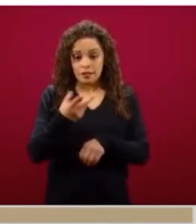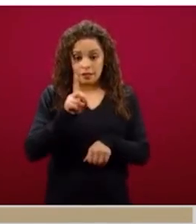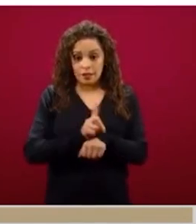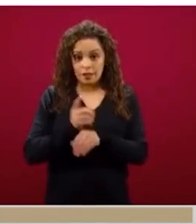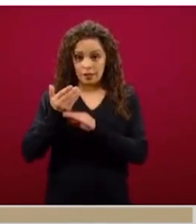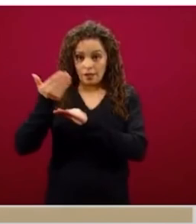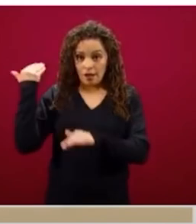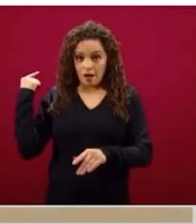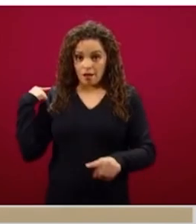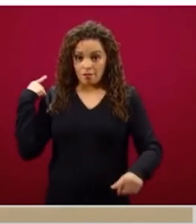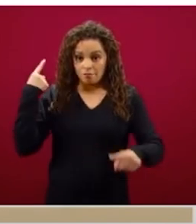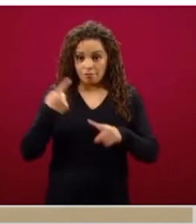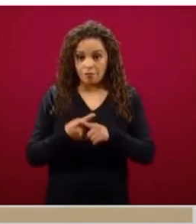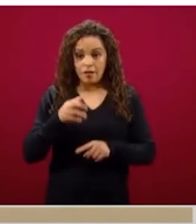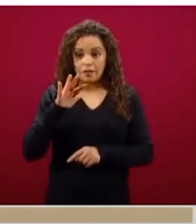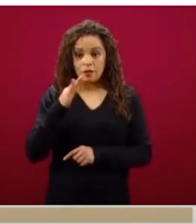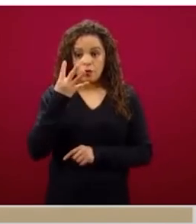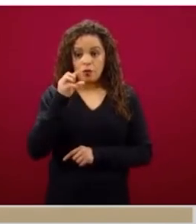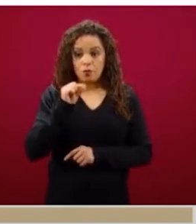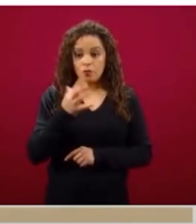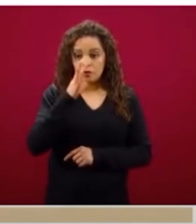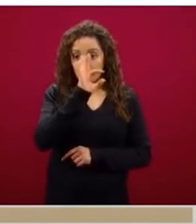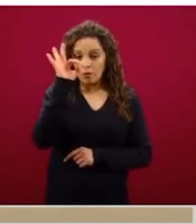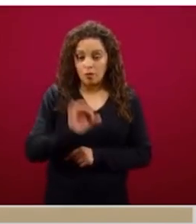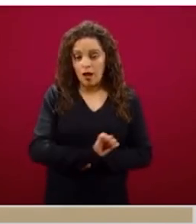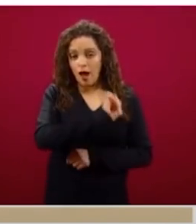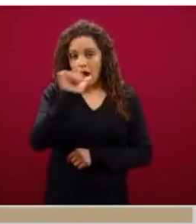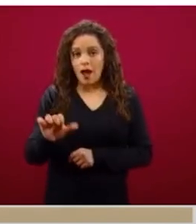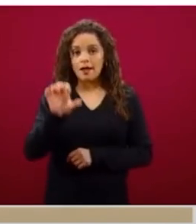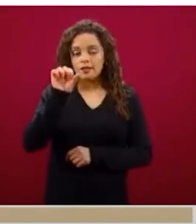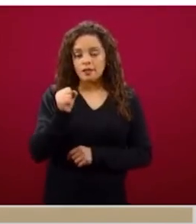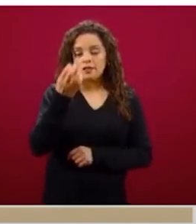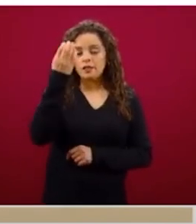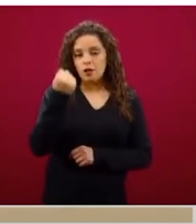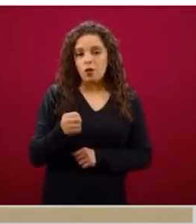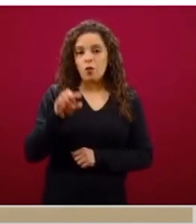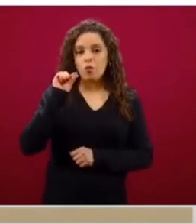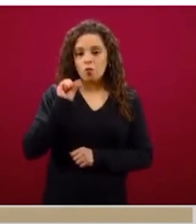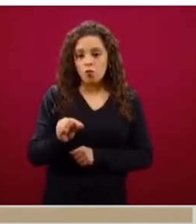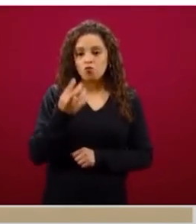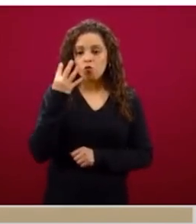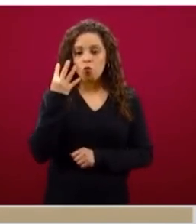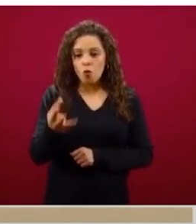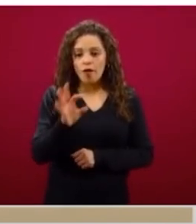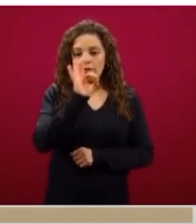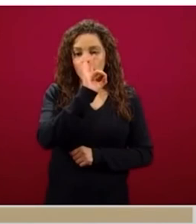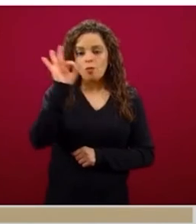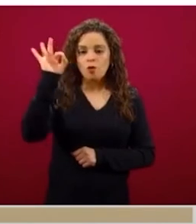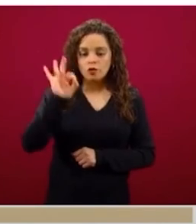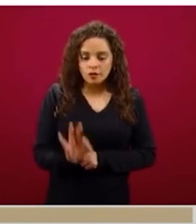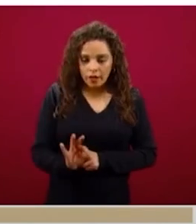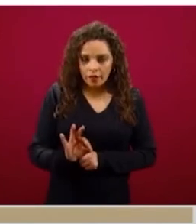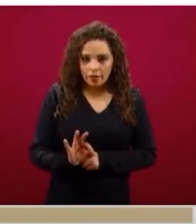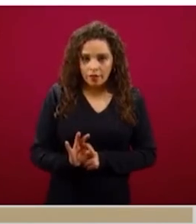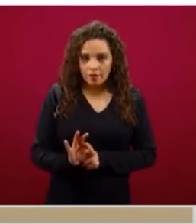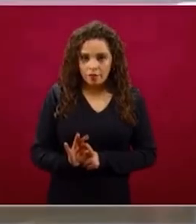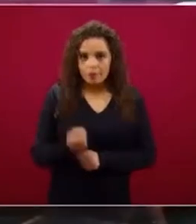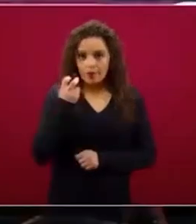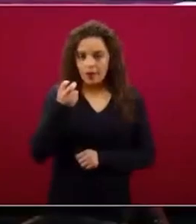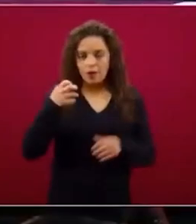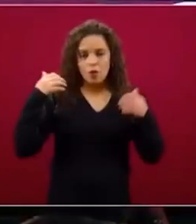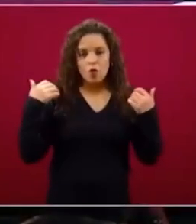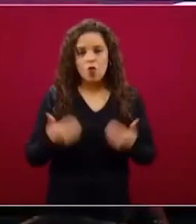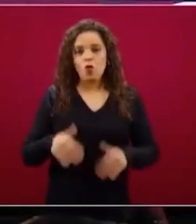teníamos 54.5 por ciento a 69 puntos 4 por ciento este fue un esfuerzo